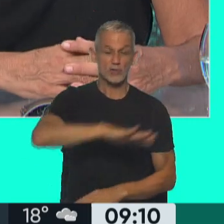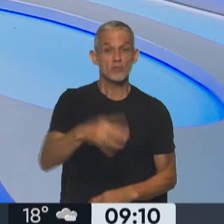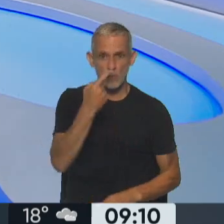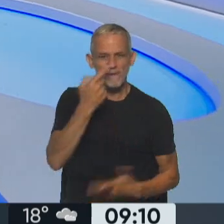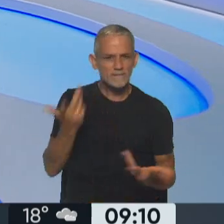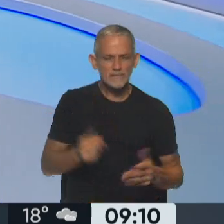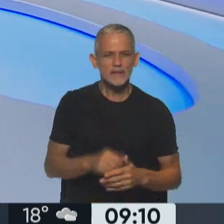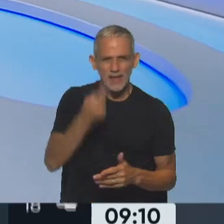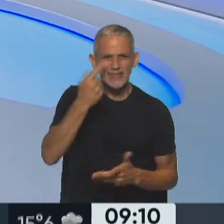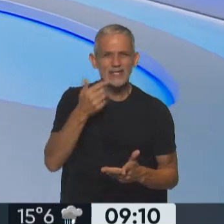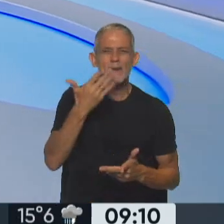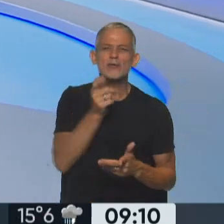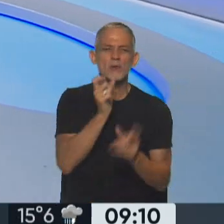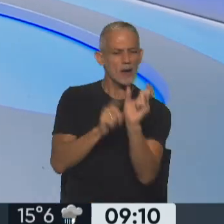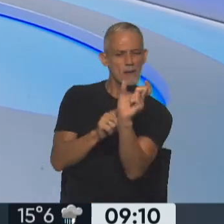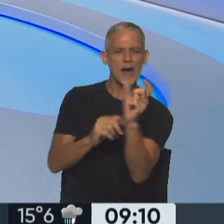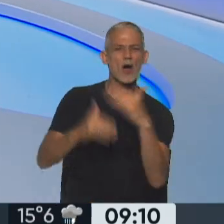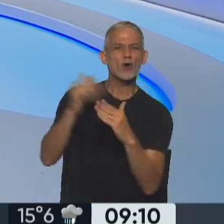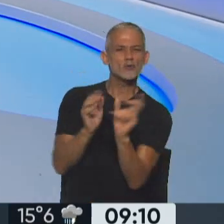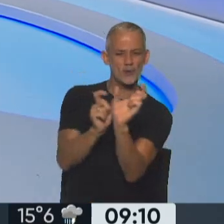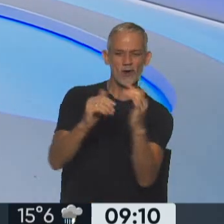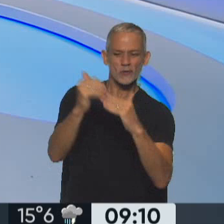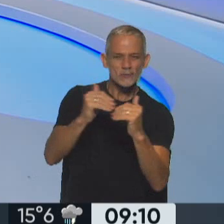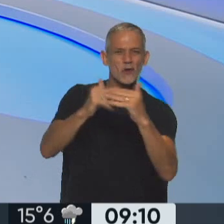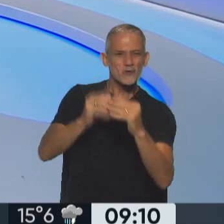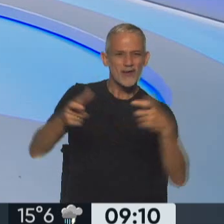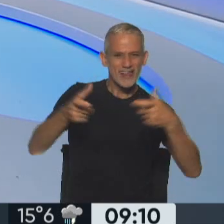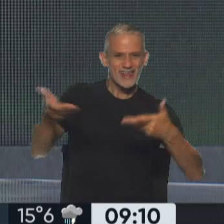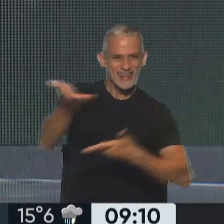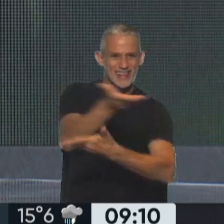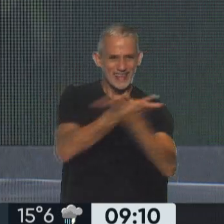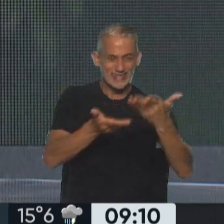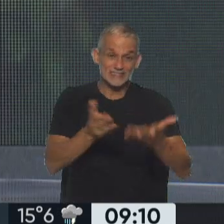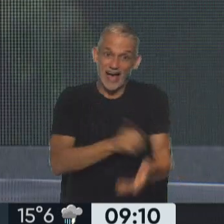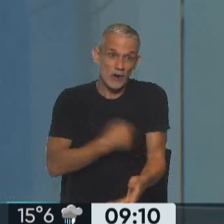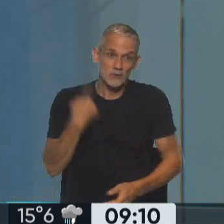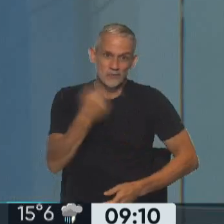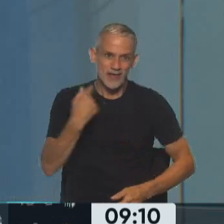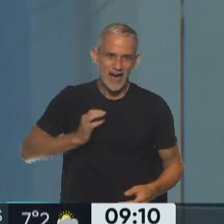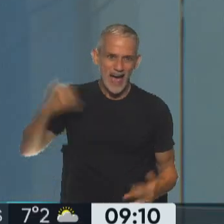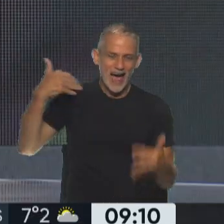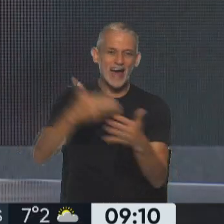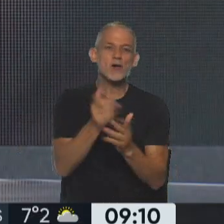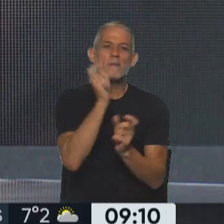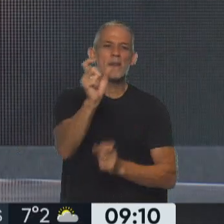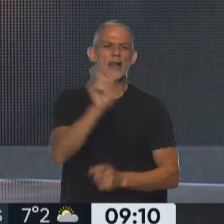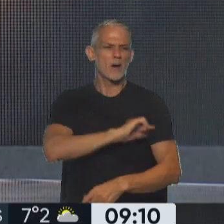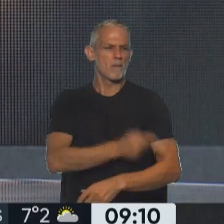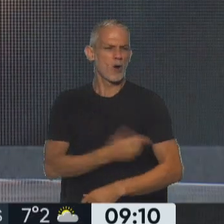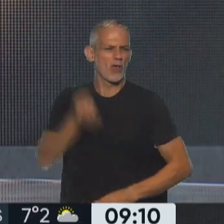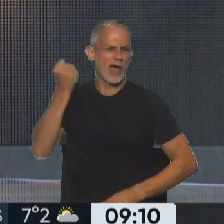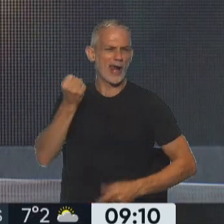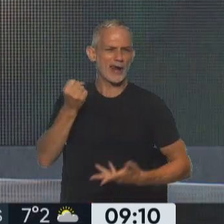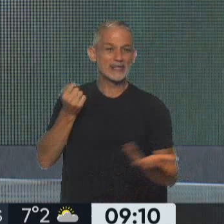interesantísimo escucharte porque hablas de la palabra construcción de manera permanente, ¿no? Sí. Tan acostumbrados estamos en los últimos años de la palabra